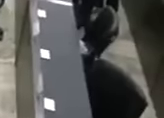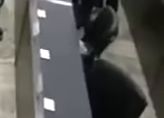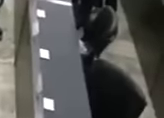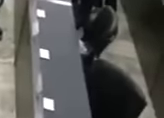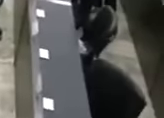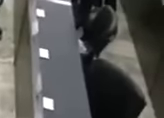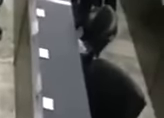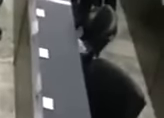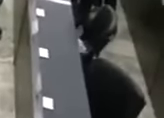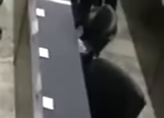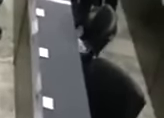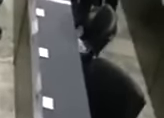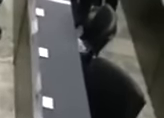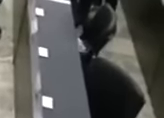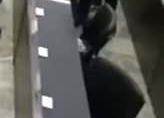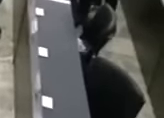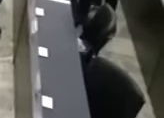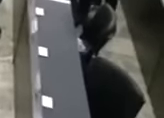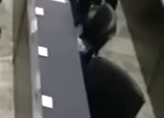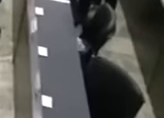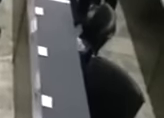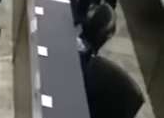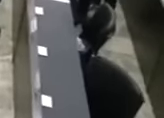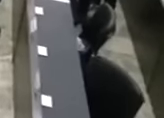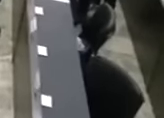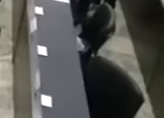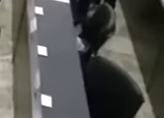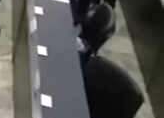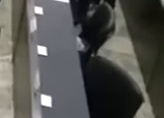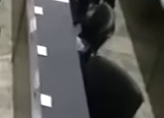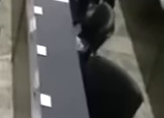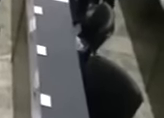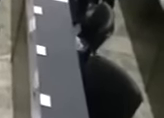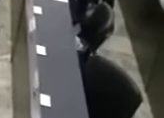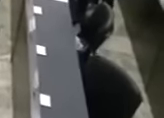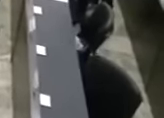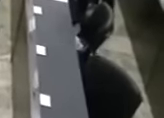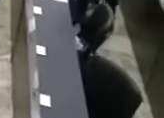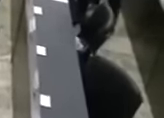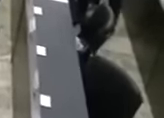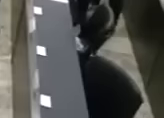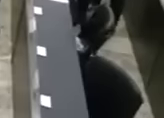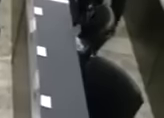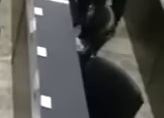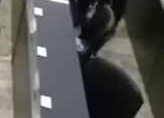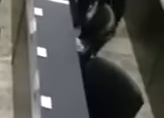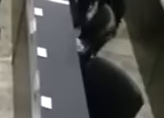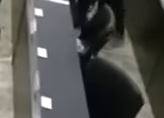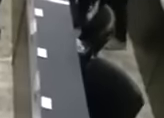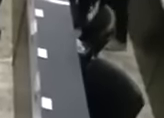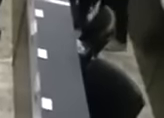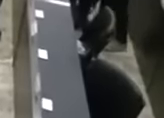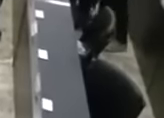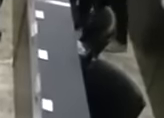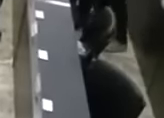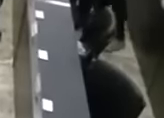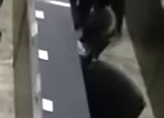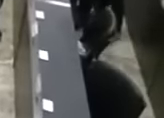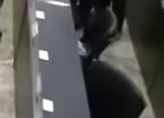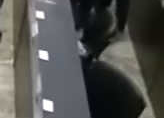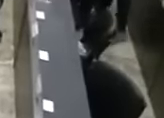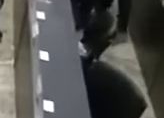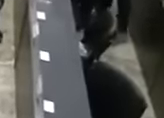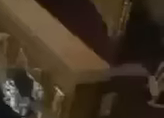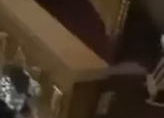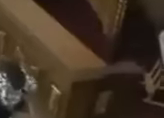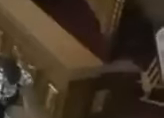ciudadana Belén Teresa Orsini Pic como embajadora ante la República de Angola, con concurrencia en la